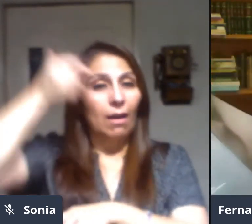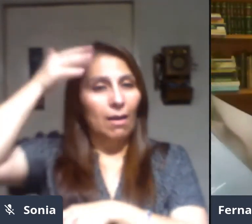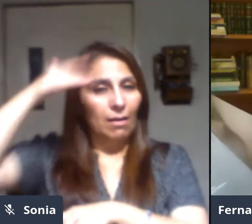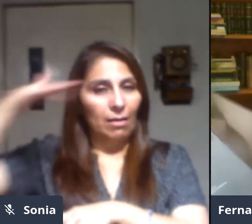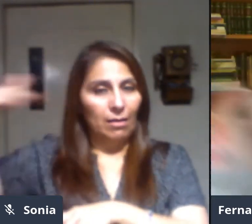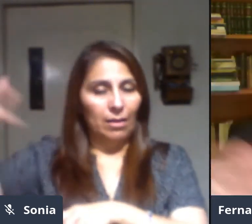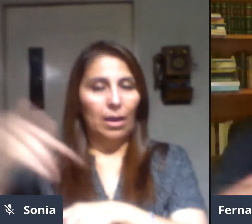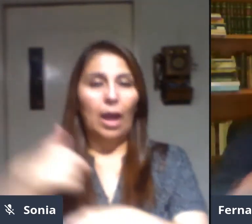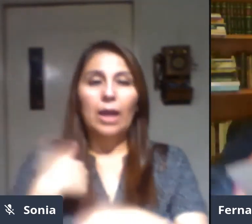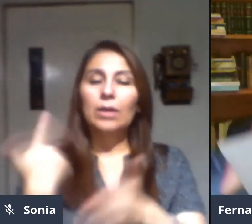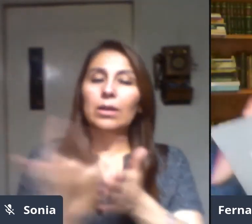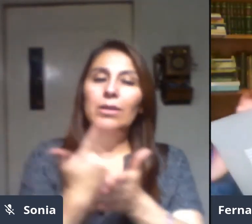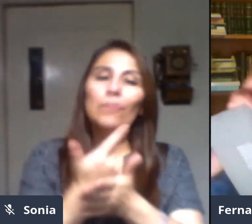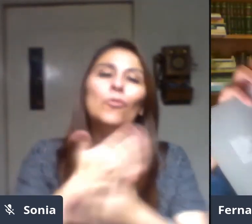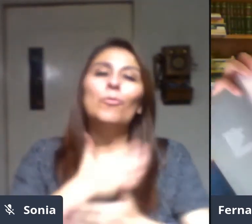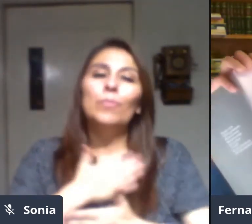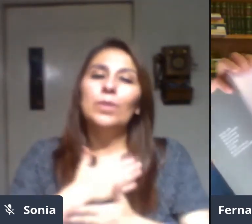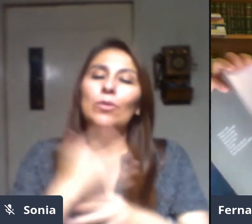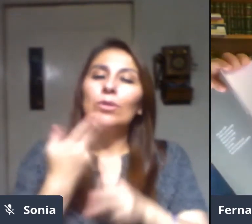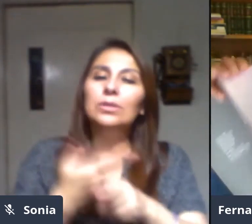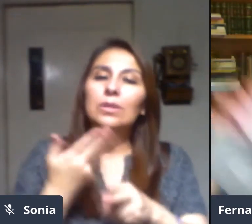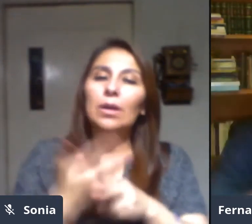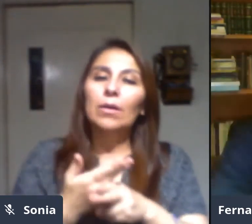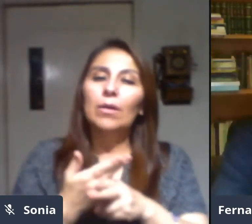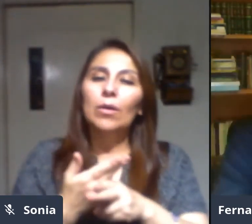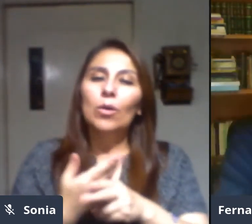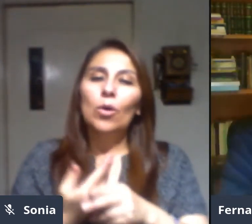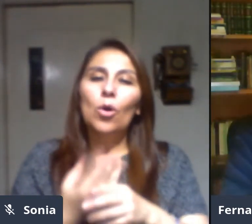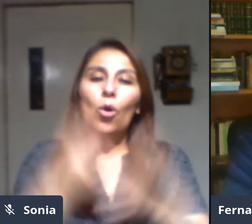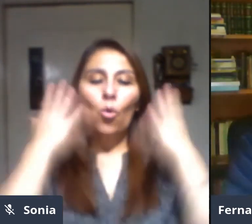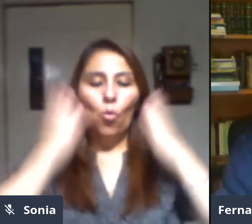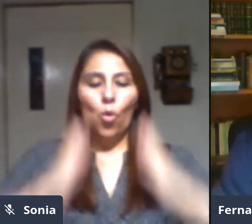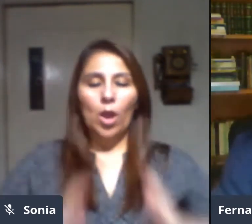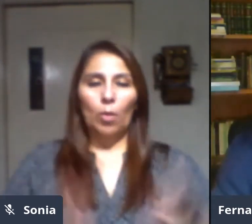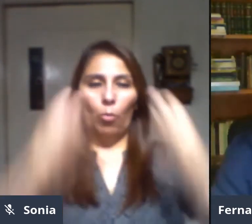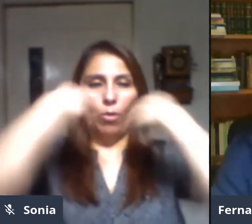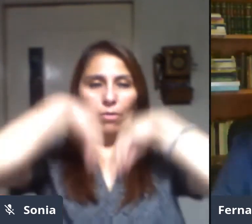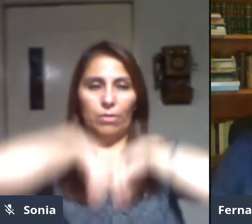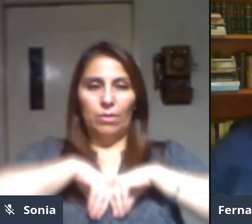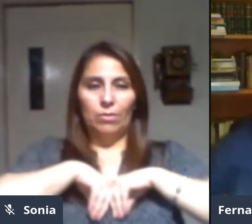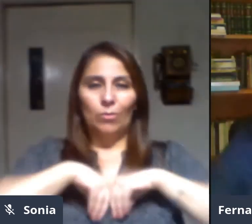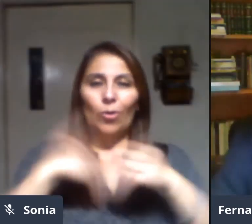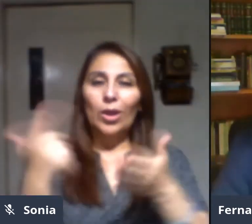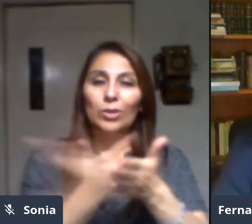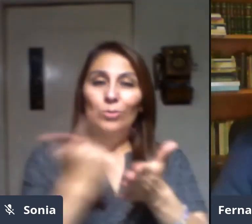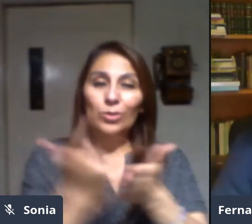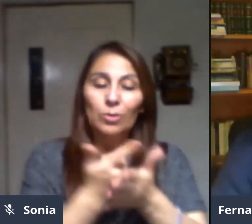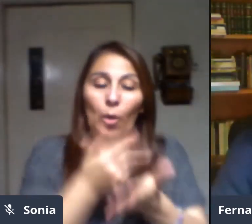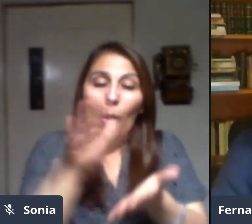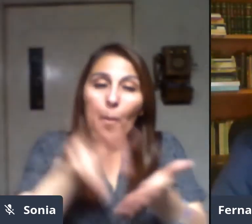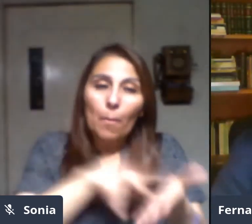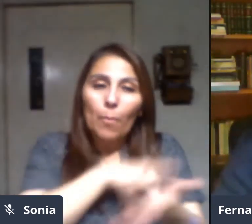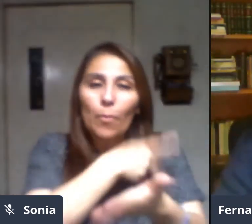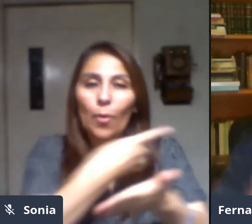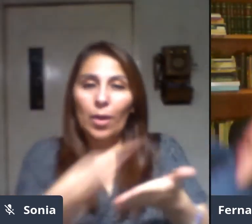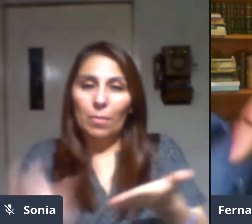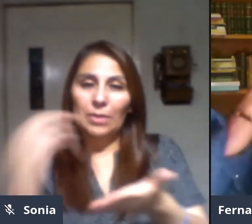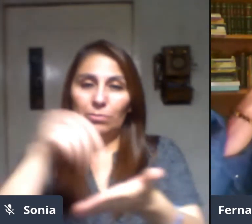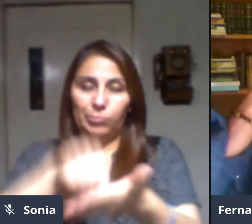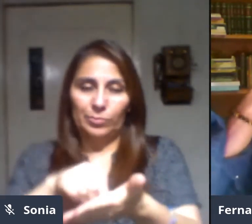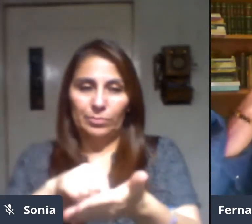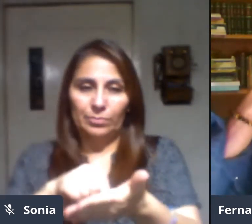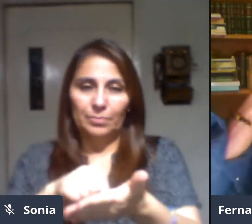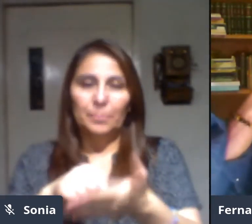llama cuerpo adentro que es un libro de poemas que salió antes de la novela de gasón entonces creo que